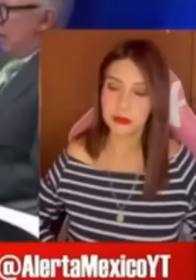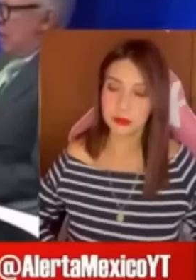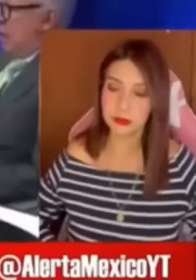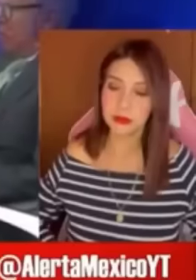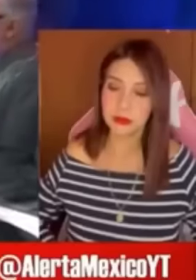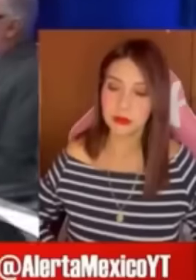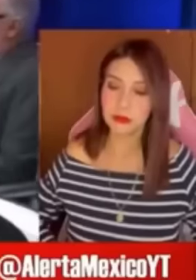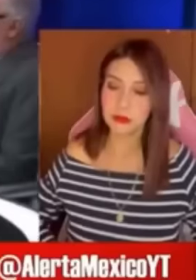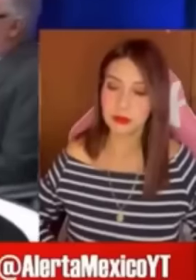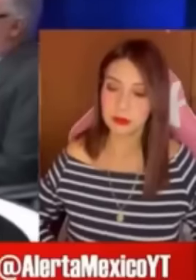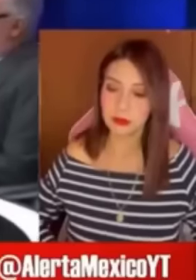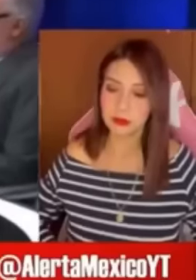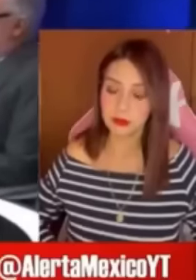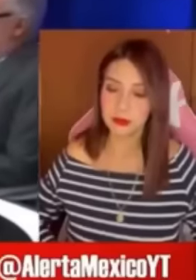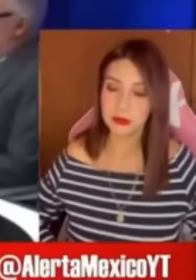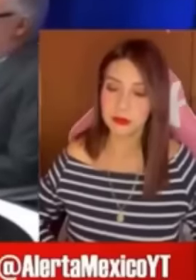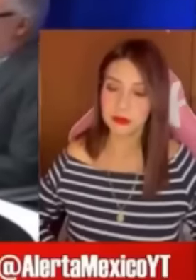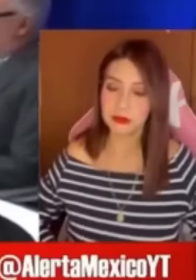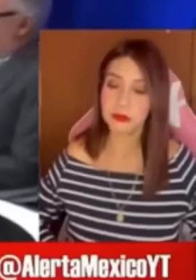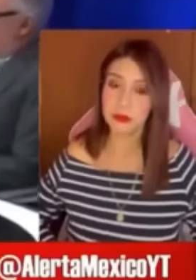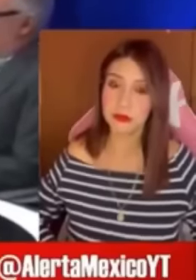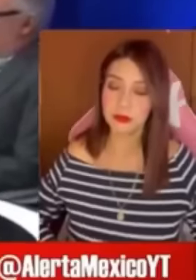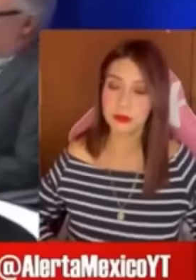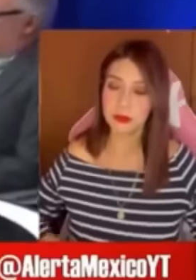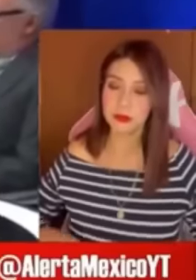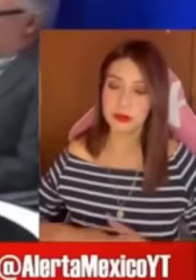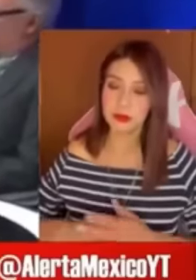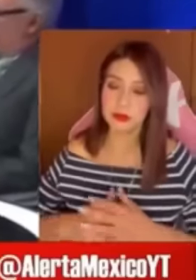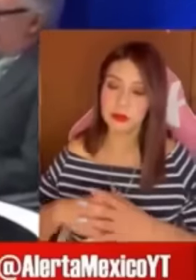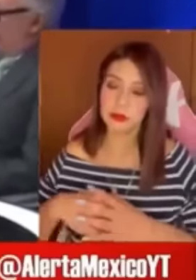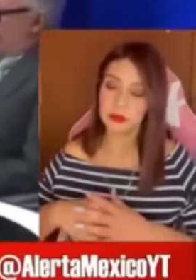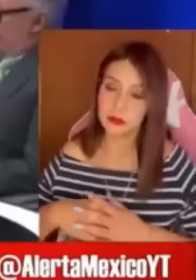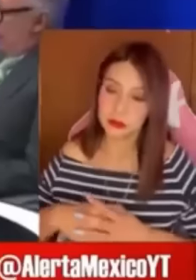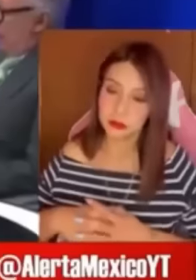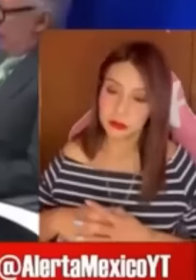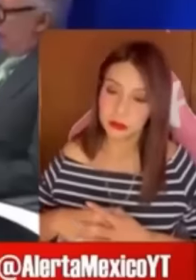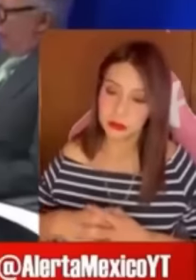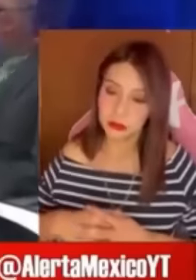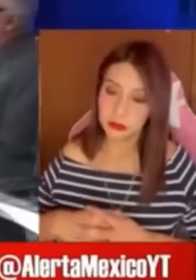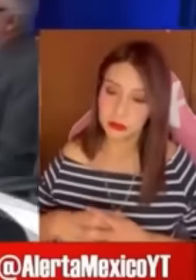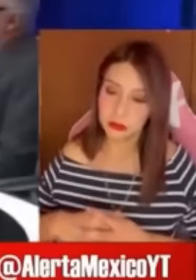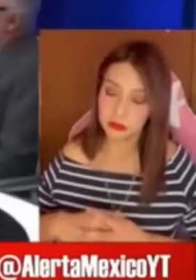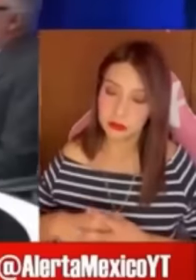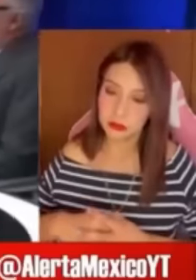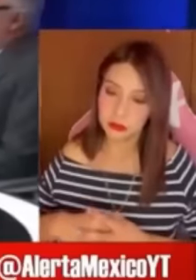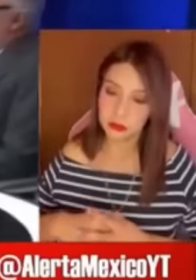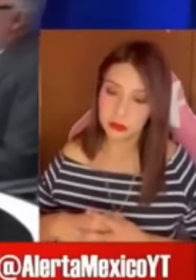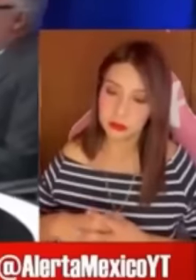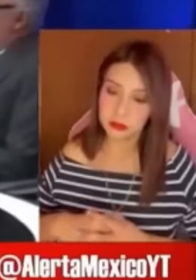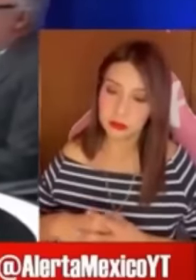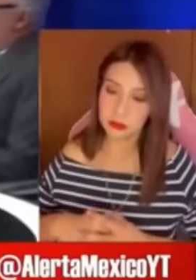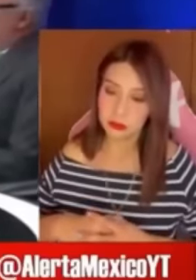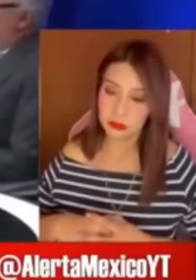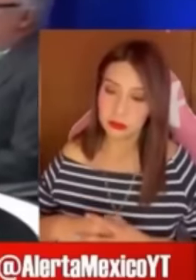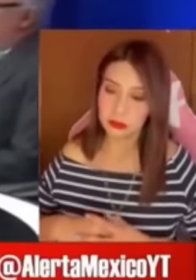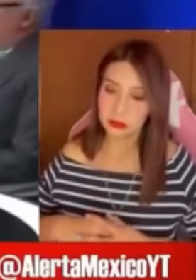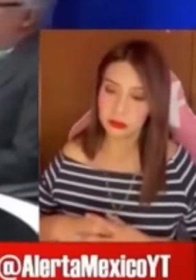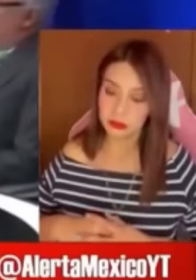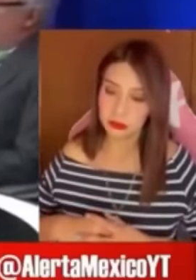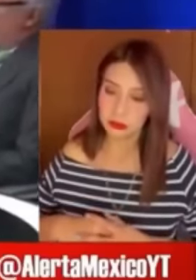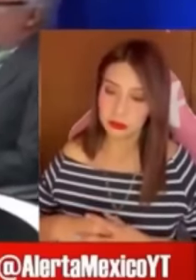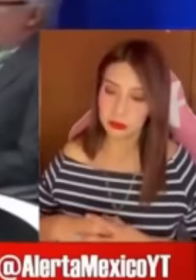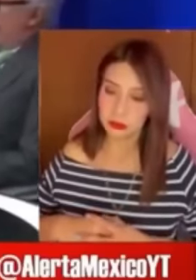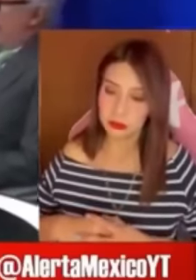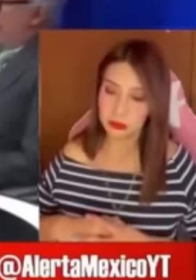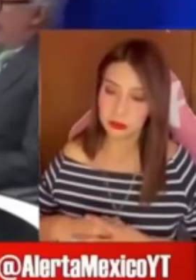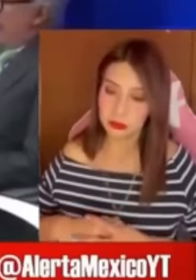a productos que no se producen en Estados Unidos. Además. Y se consumen. No se producen allá. Entonces, ese 25% se te traduce al